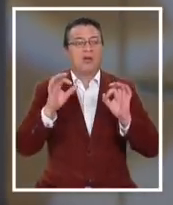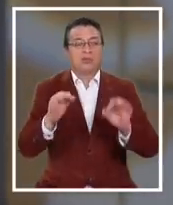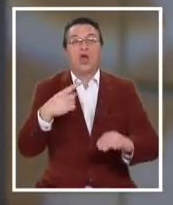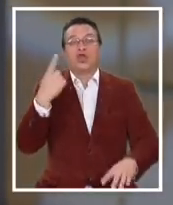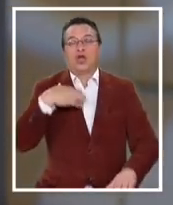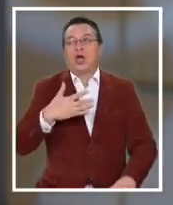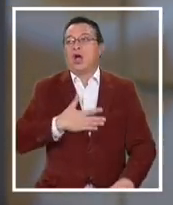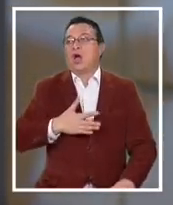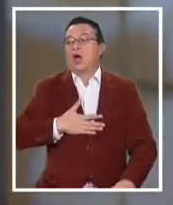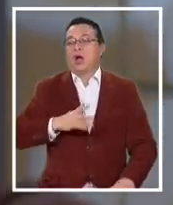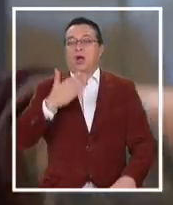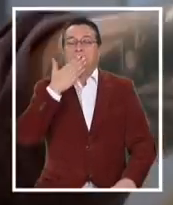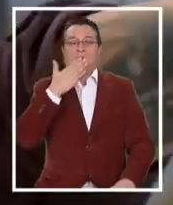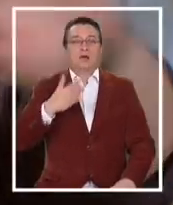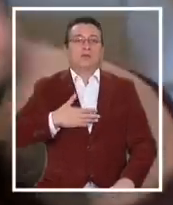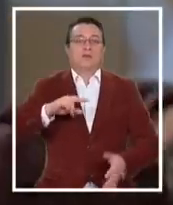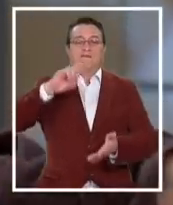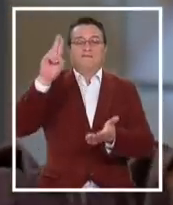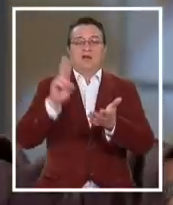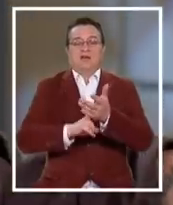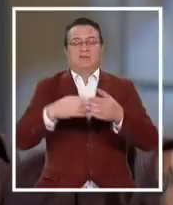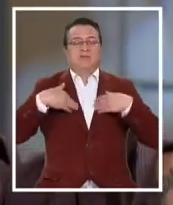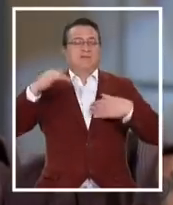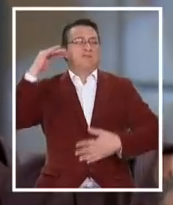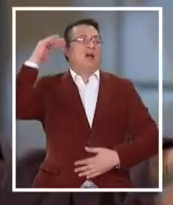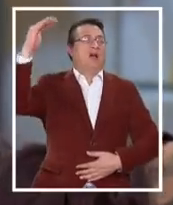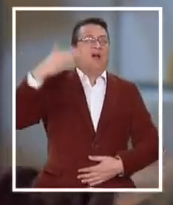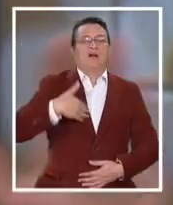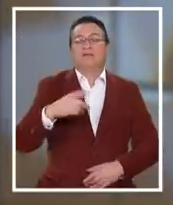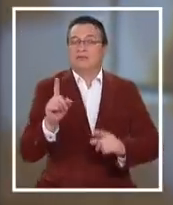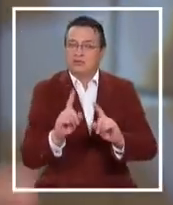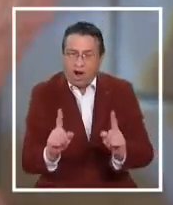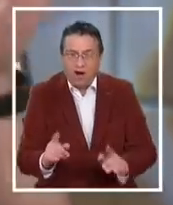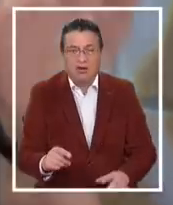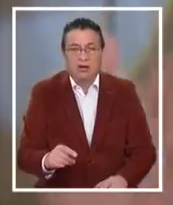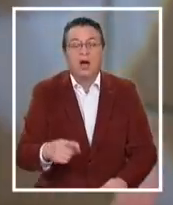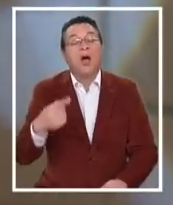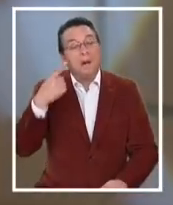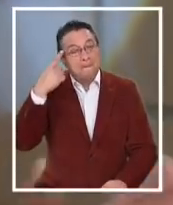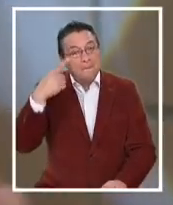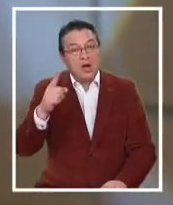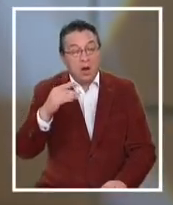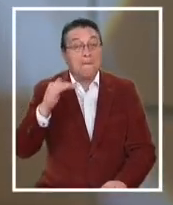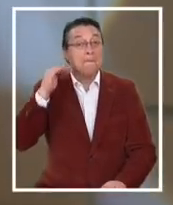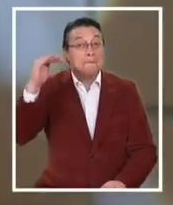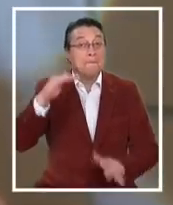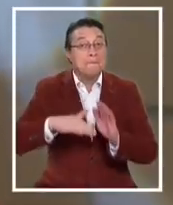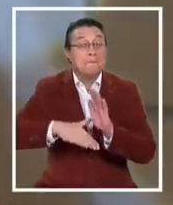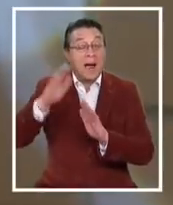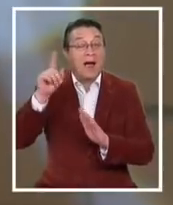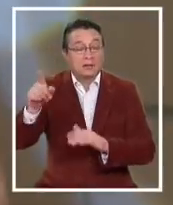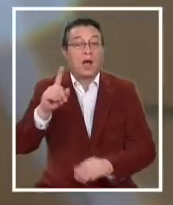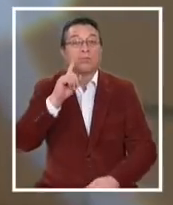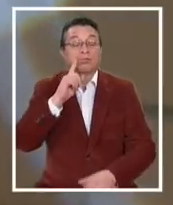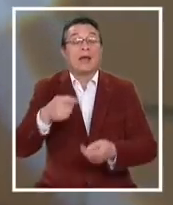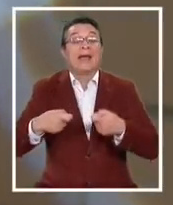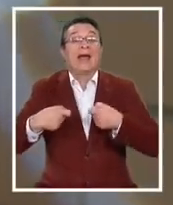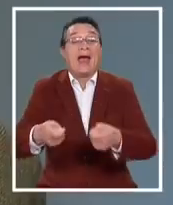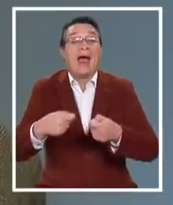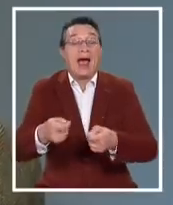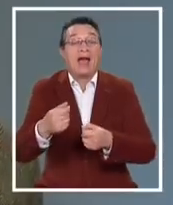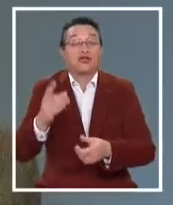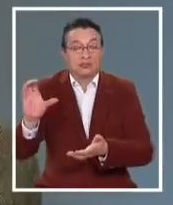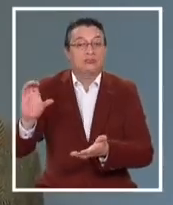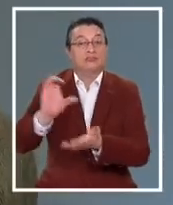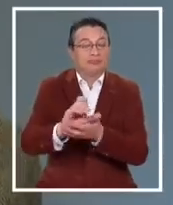puede creer el que tiene la verdad revelada, menos en un caso como este. Pero hoy día la responsabilidad principal es de quienes tienen la facultad de gasto fiscal. Gabriel, y